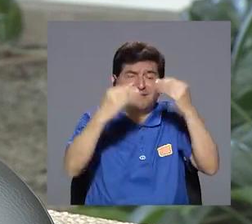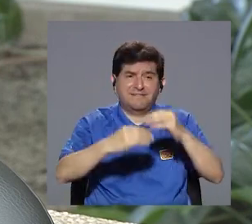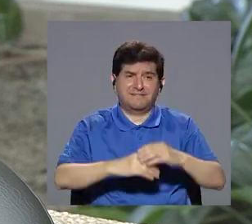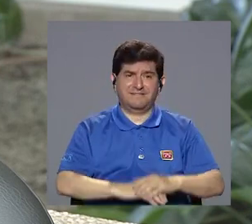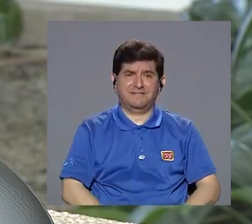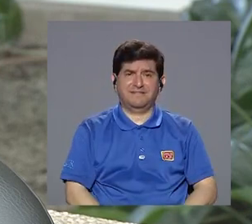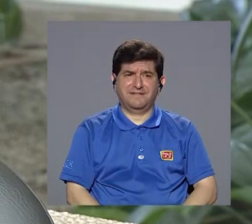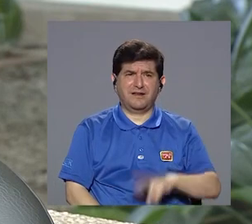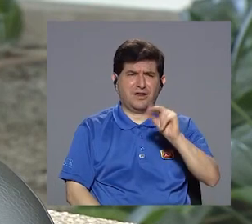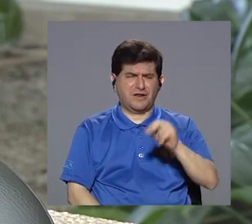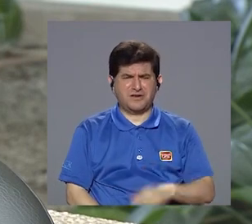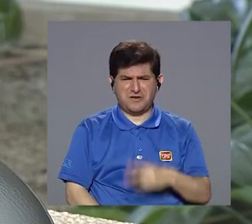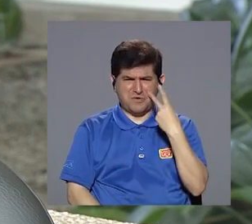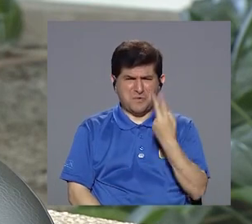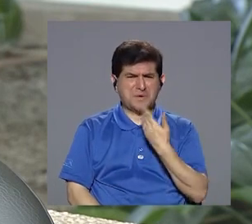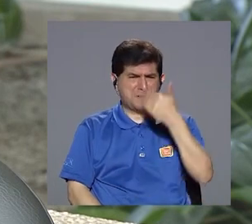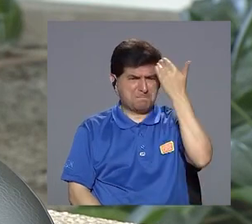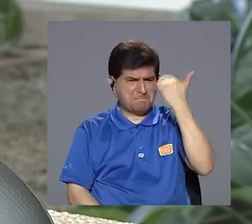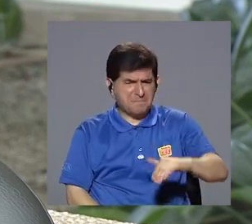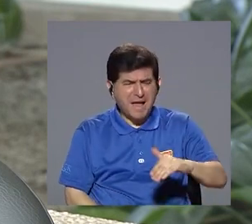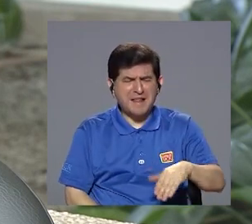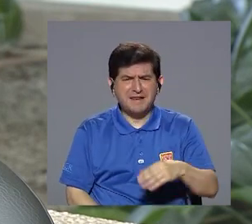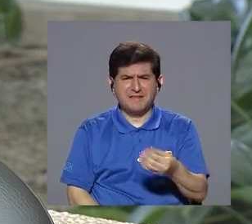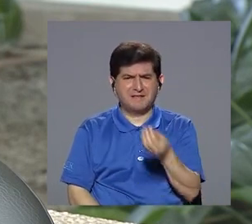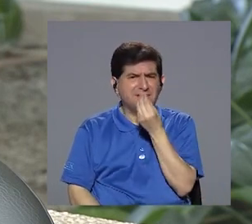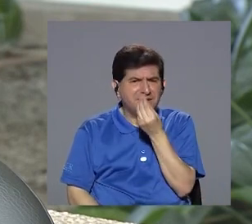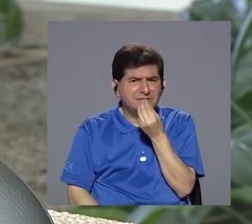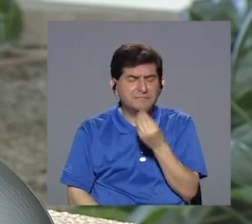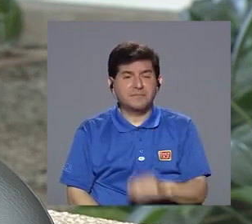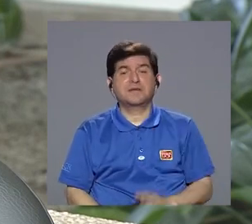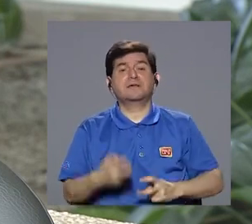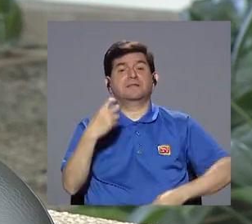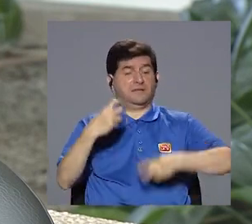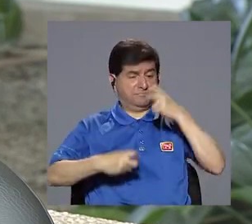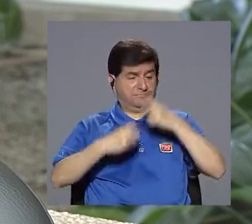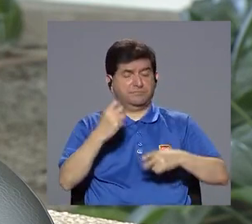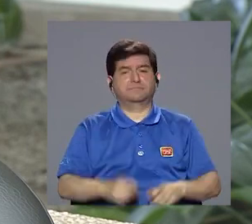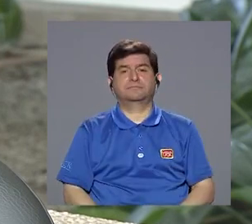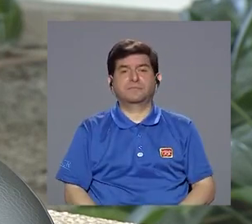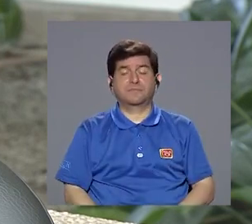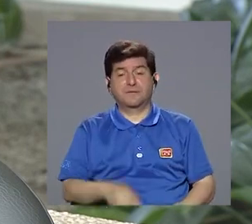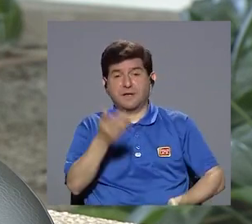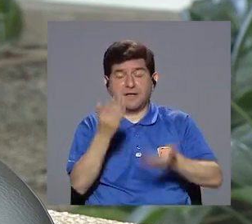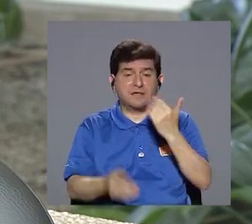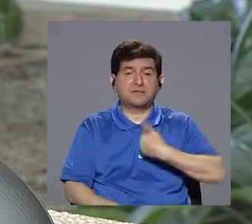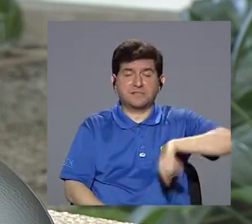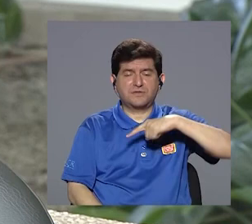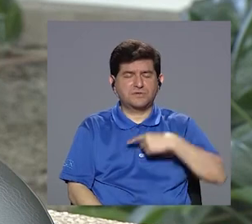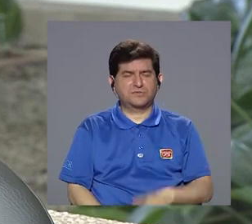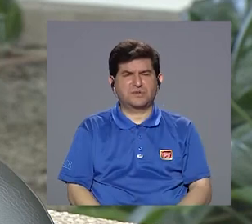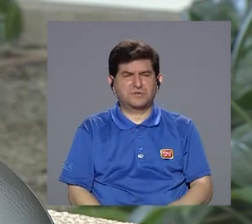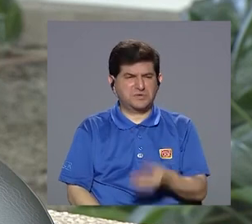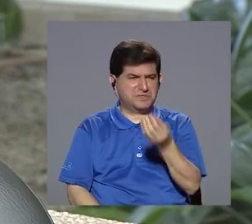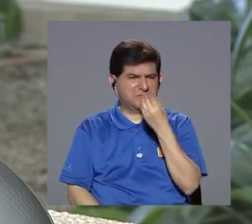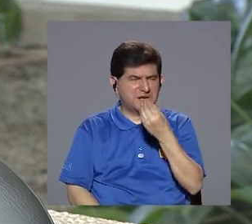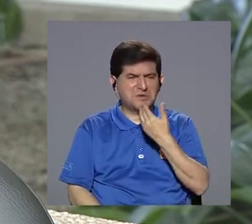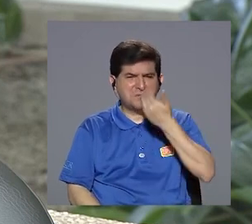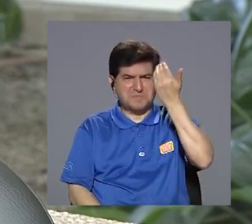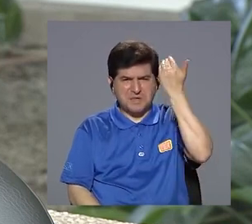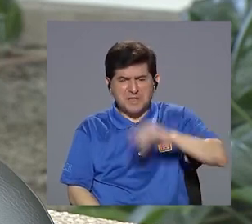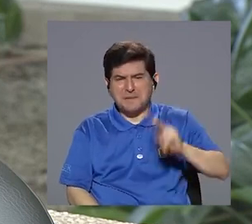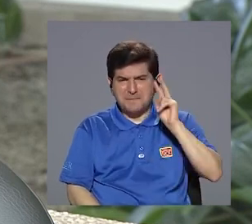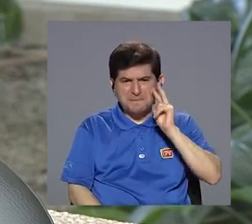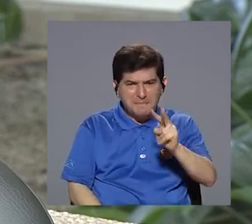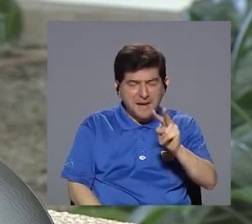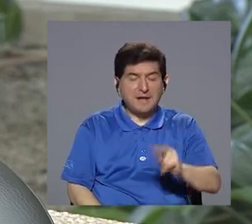realmente no satanizar el alimento, uh-huh. que es uno de los problemas, uh-huh. O sea, de repente satanizamos los alimentos, entonces